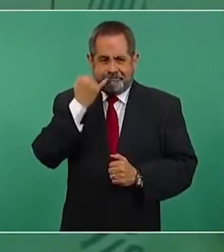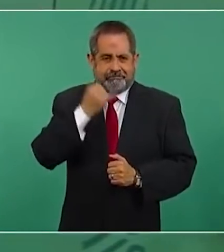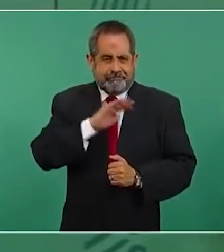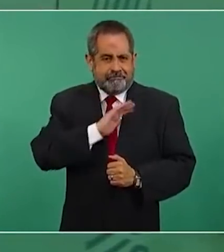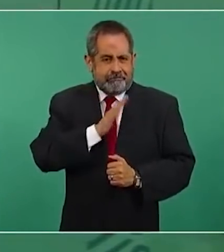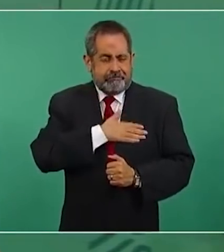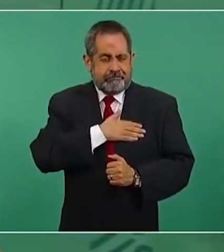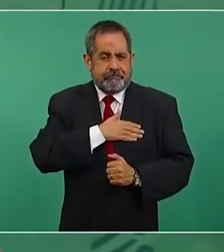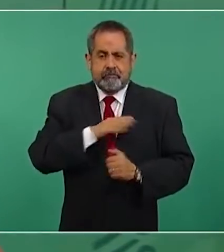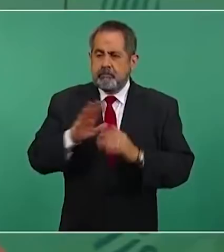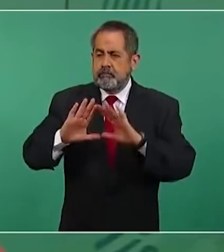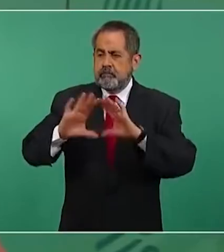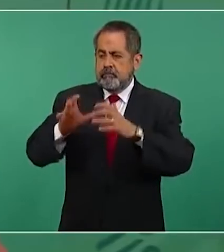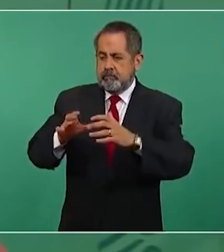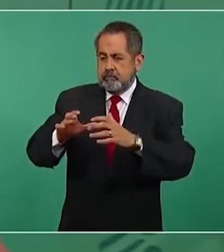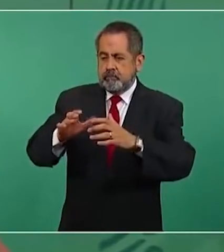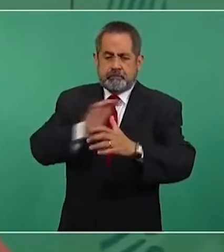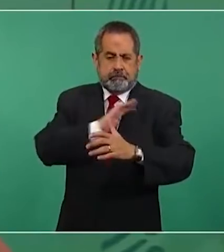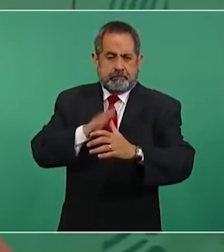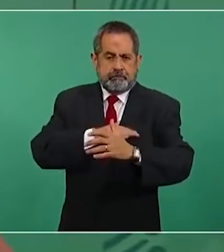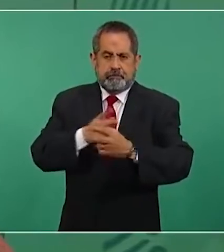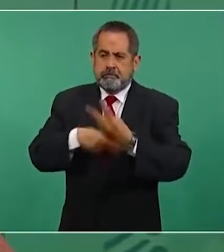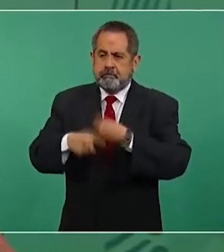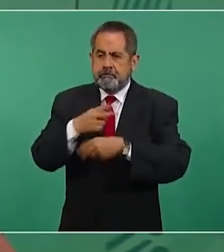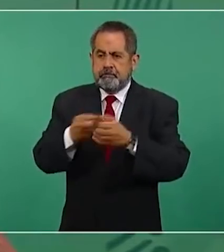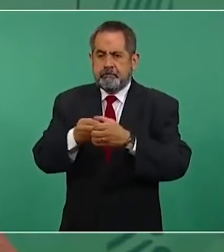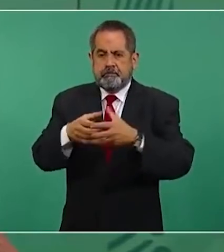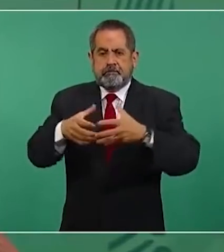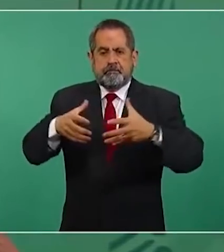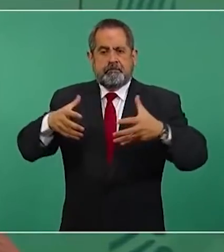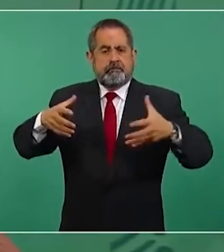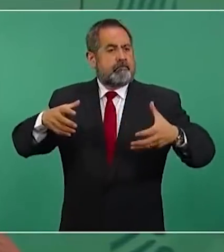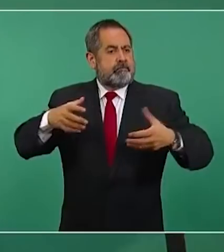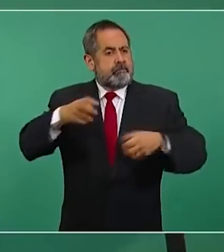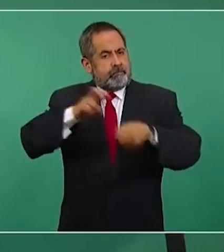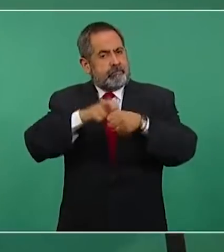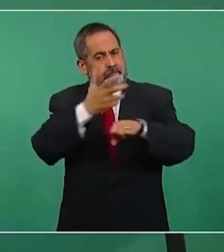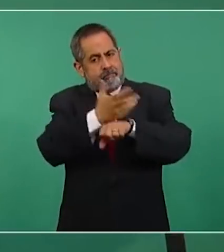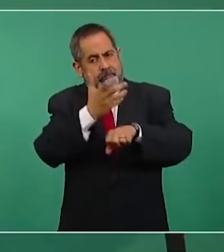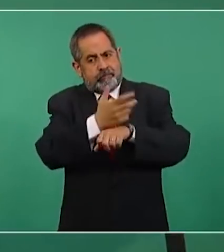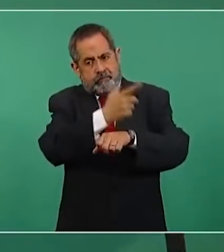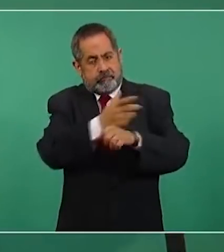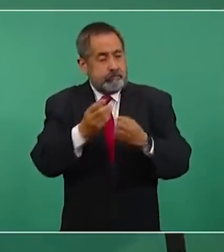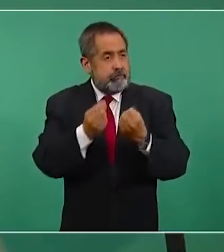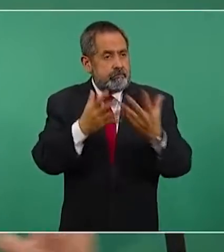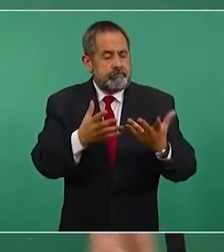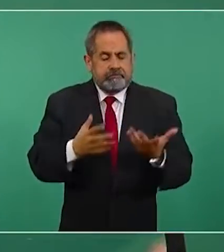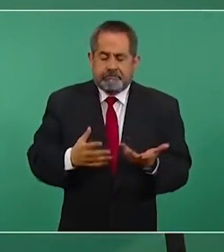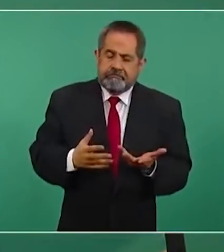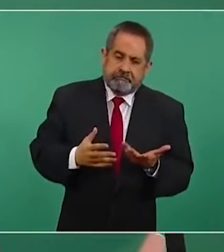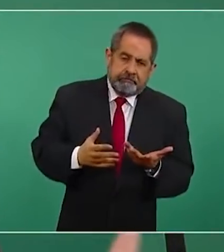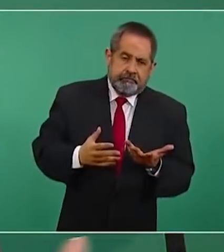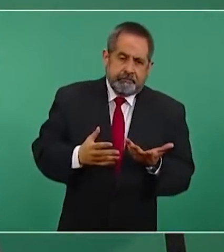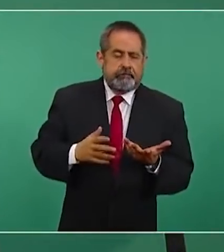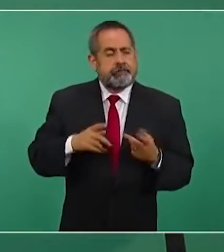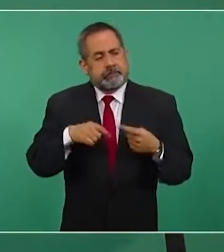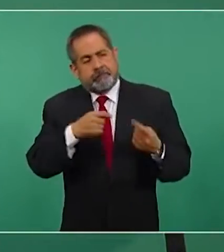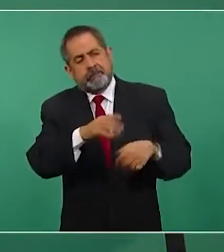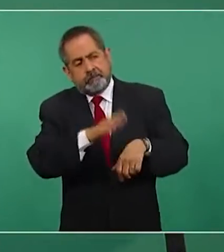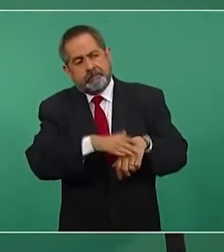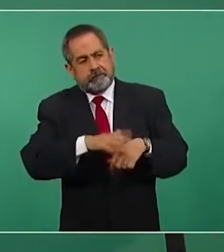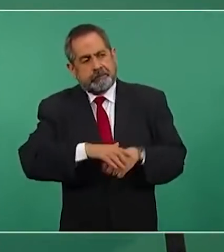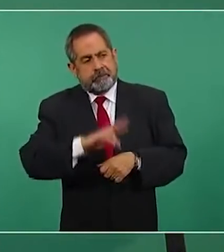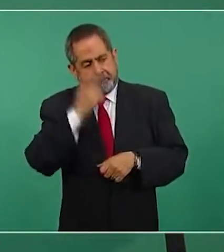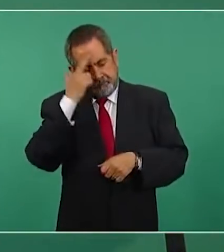la comunidad hispana en eeuu entonces nada más les recordé